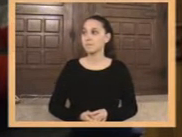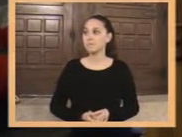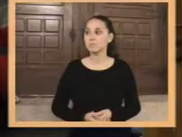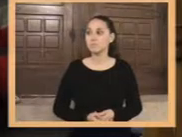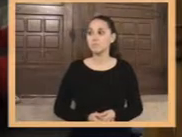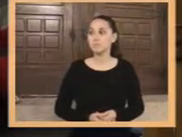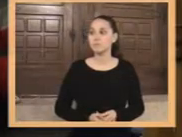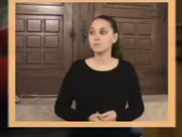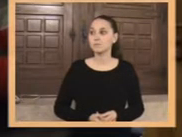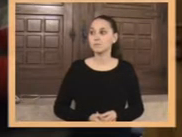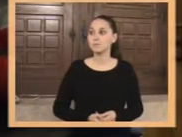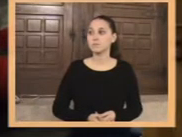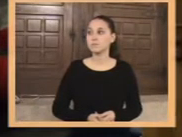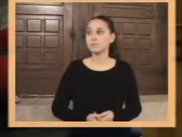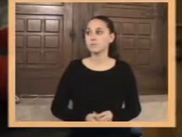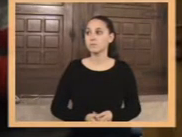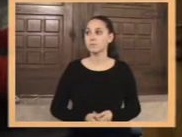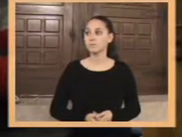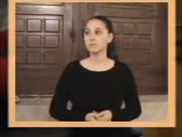Un segundo.